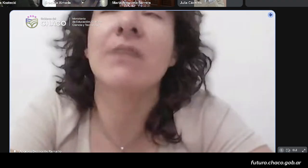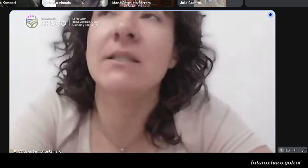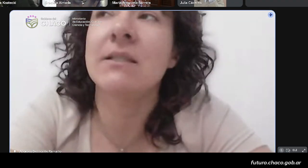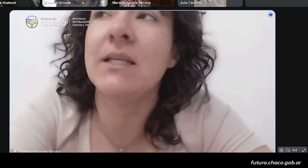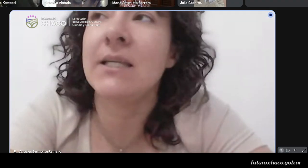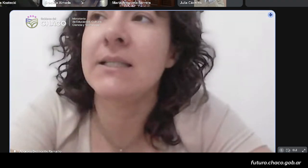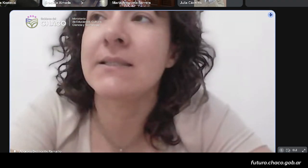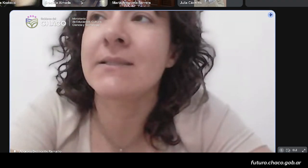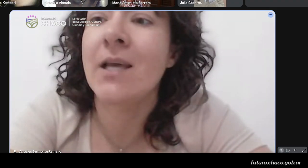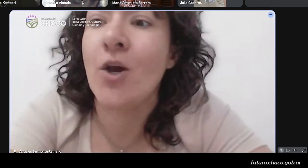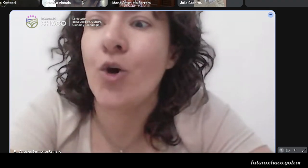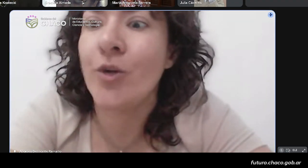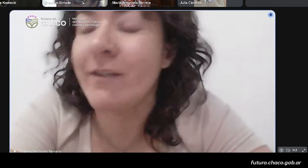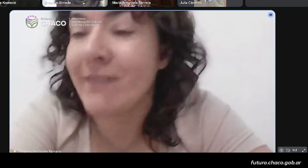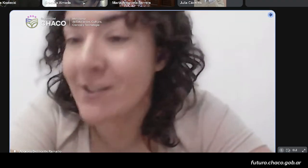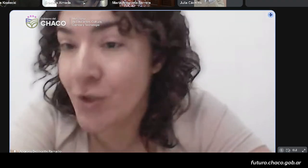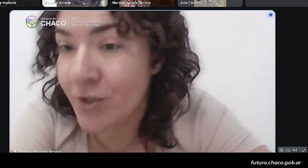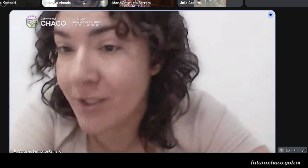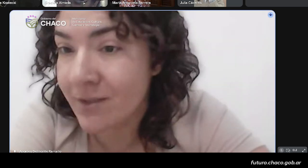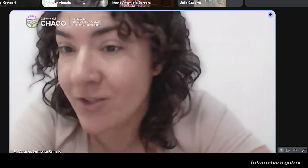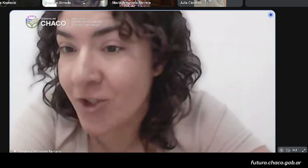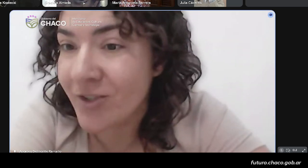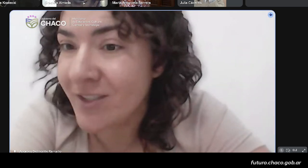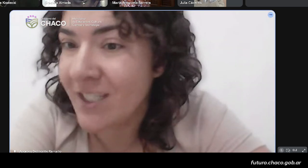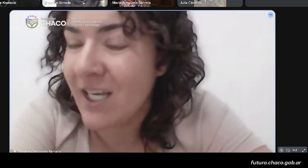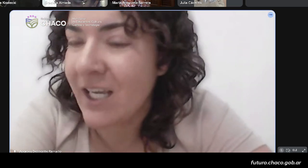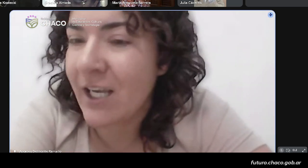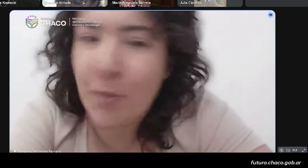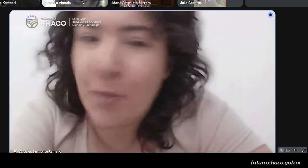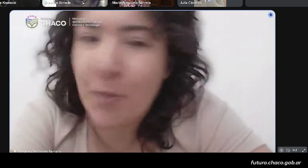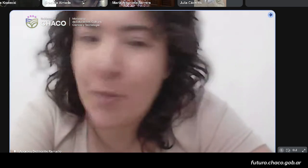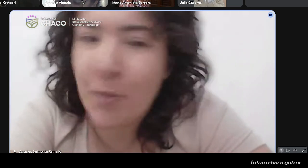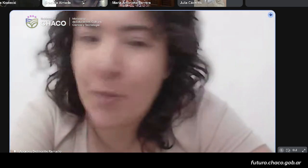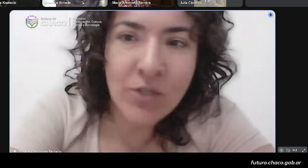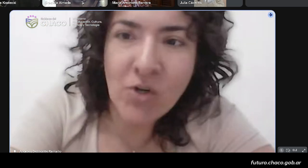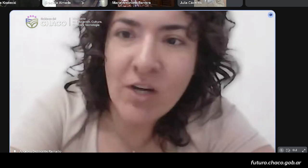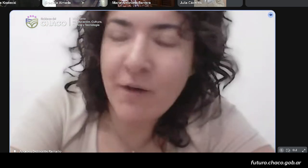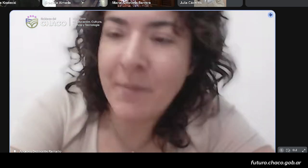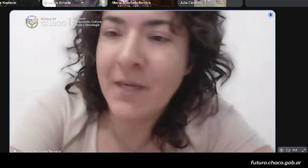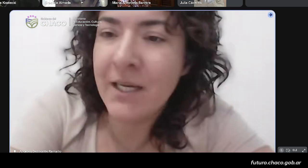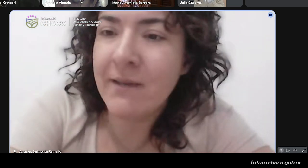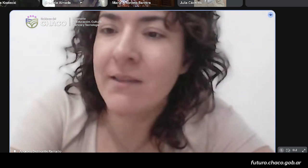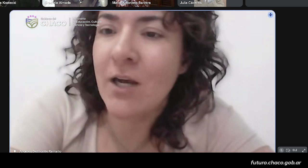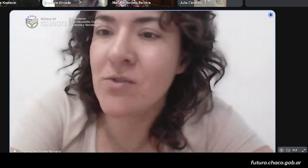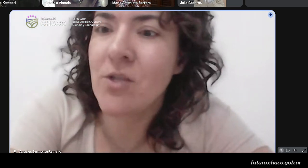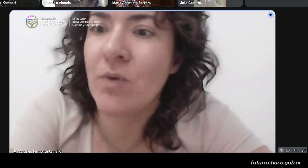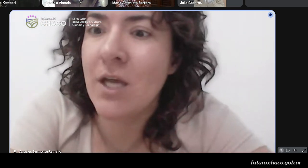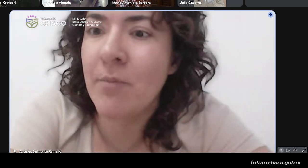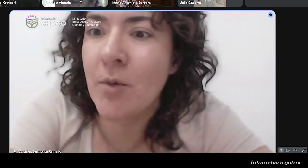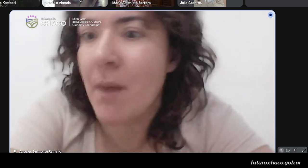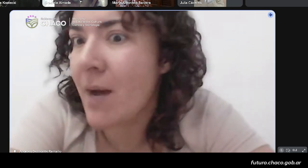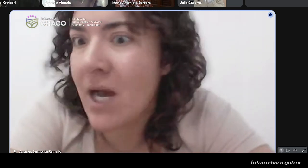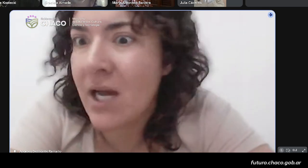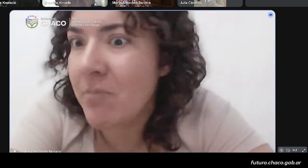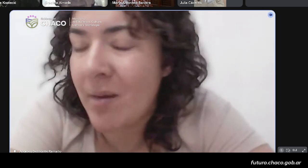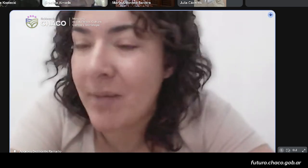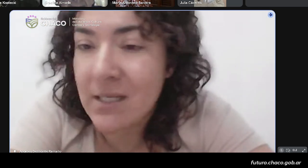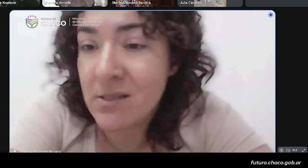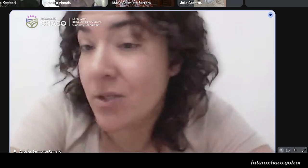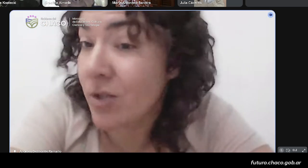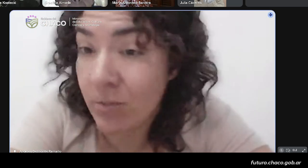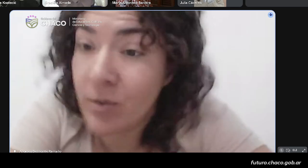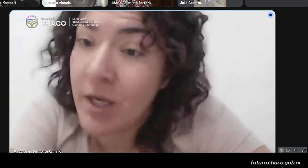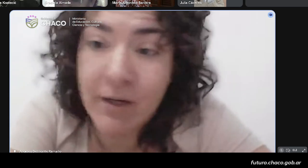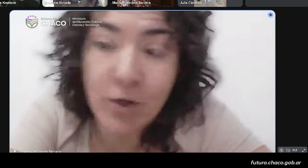las diferentes orientaciones, ¿no? Que no pensemos que solo la familia está constituida por mamá y